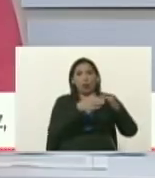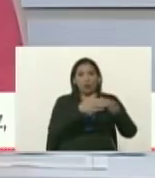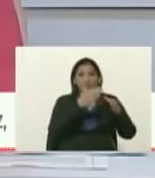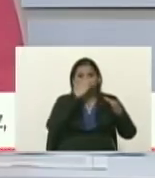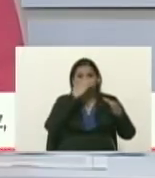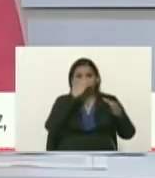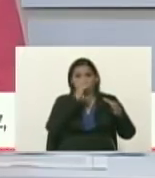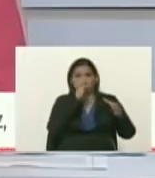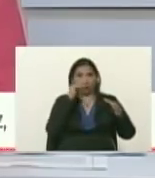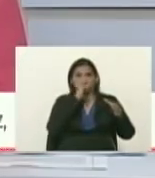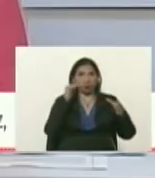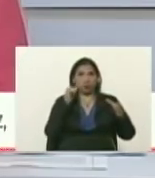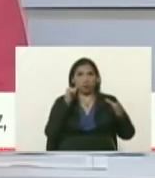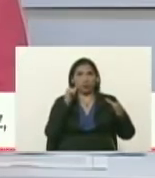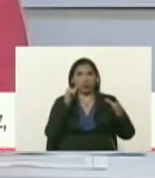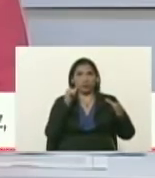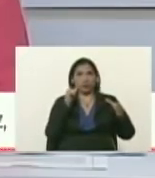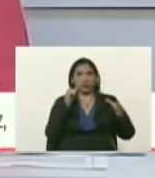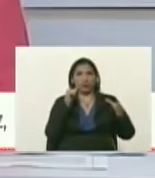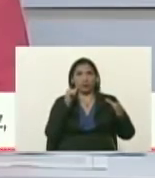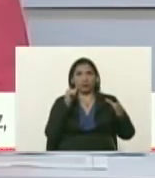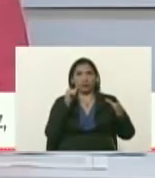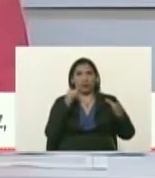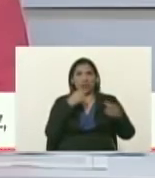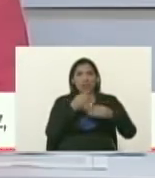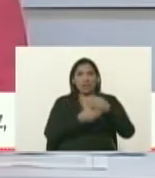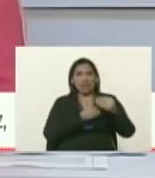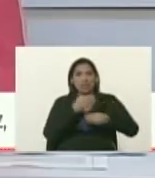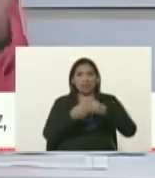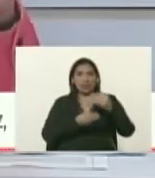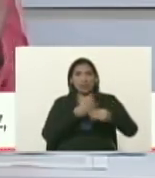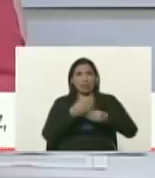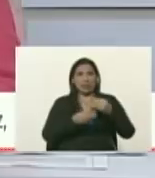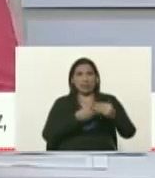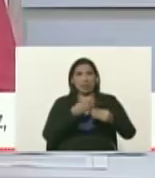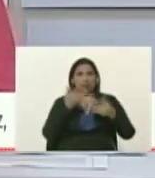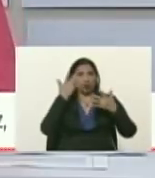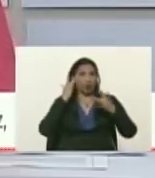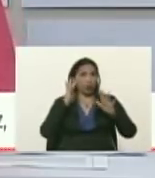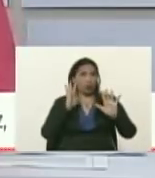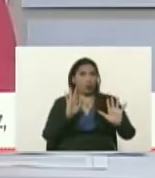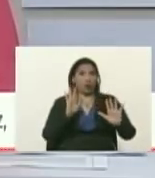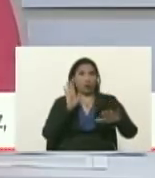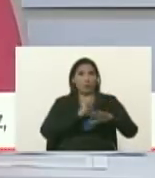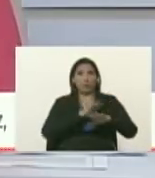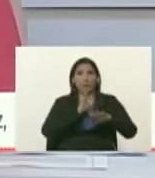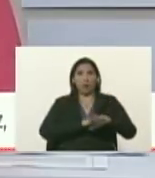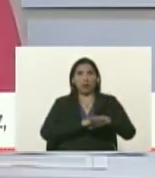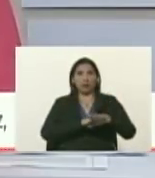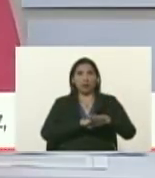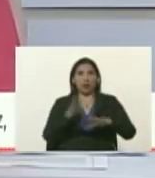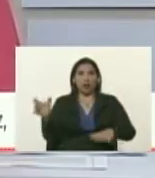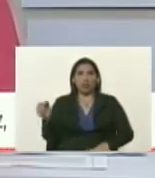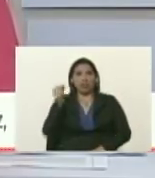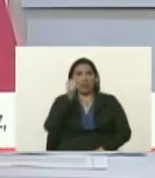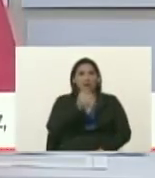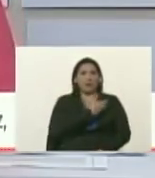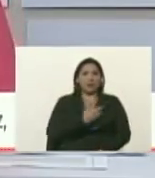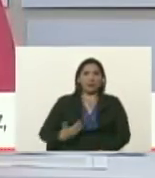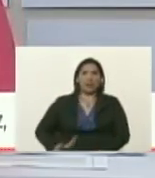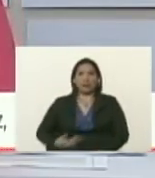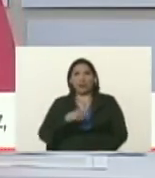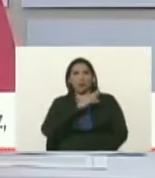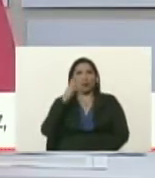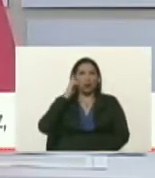de narcotraficantes y paramilitares cometiera los delitos en el supuesto caso que él llegara a la presidencia de la República de